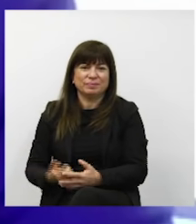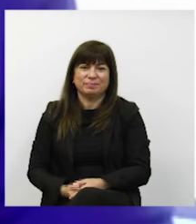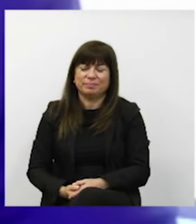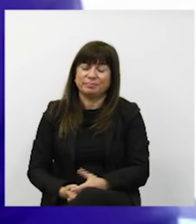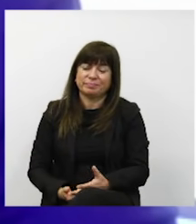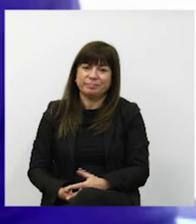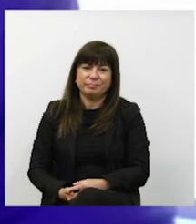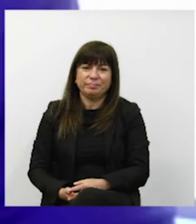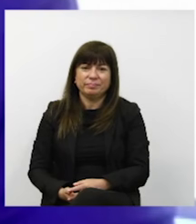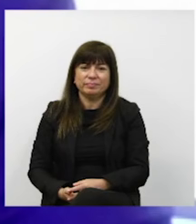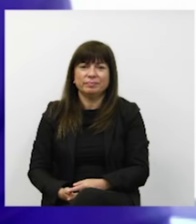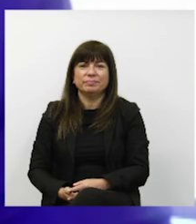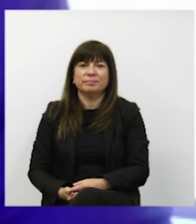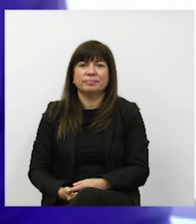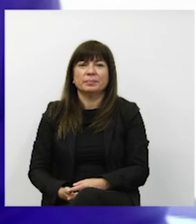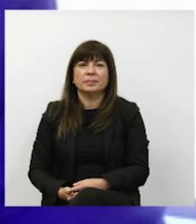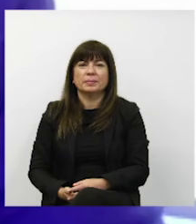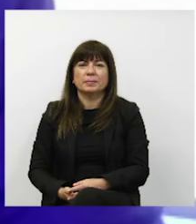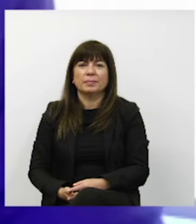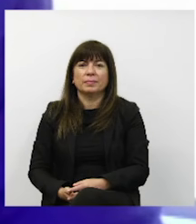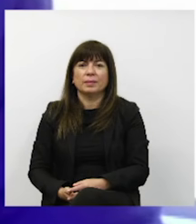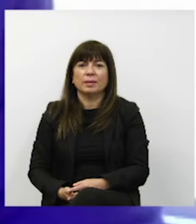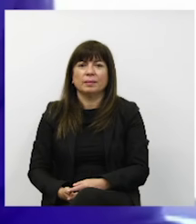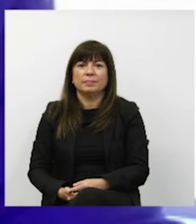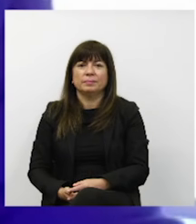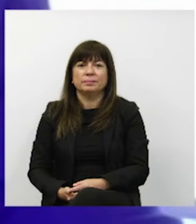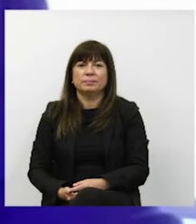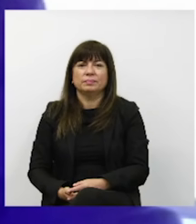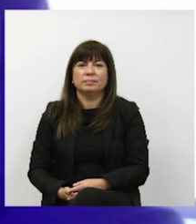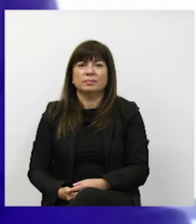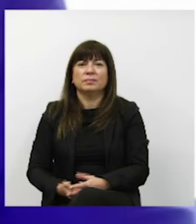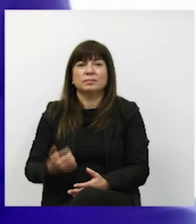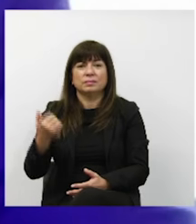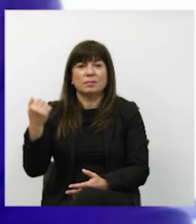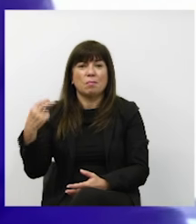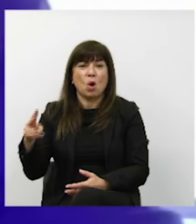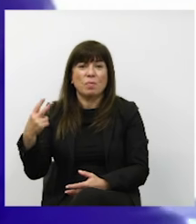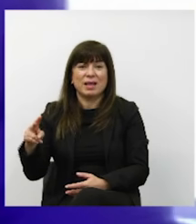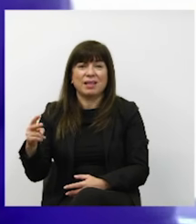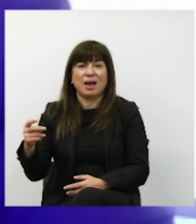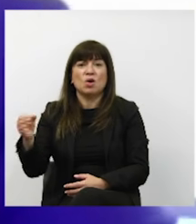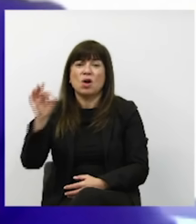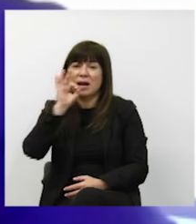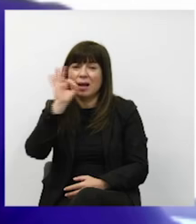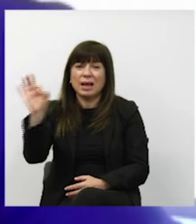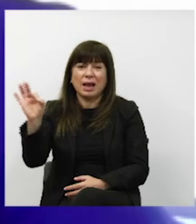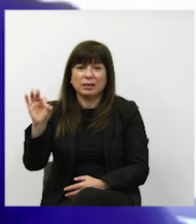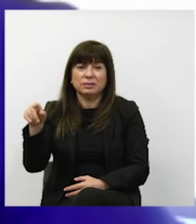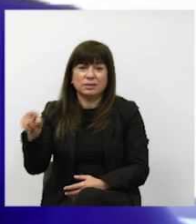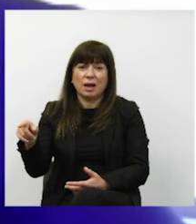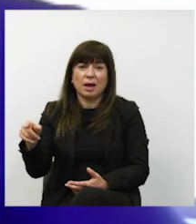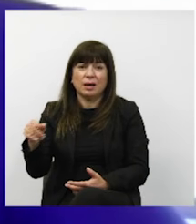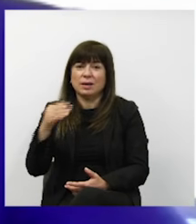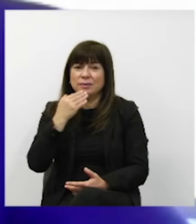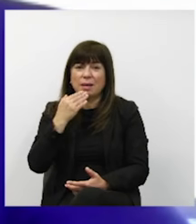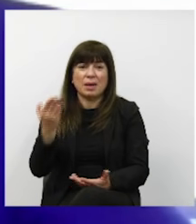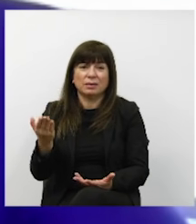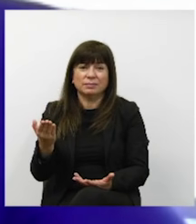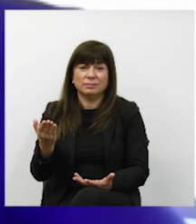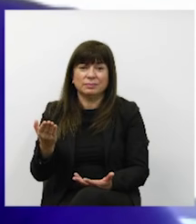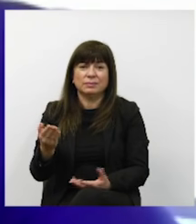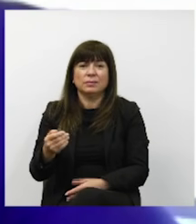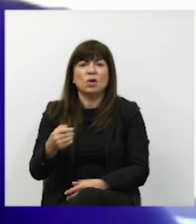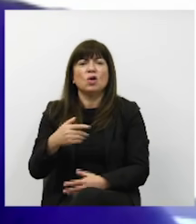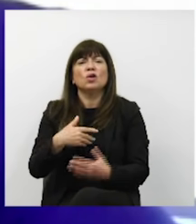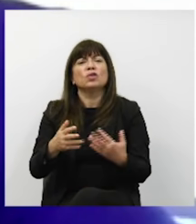a los digamos, propietarios de riqueza, que también son un subconjunto. ¿Dónde está el chileno y